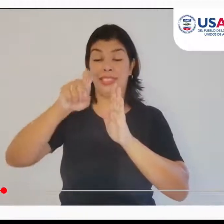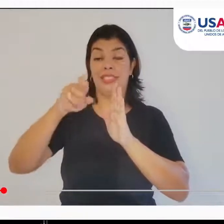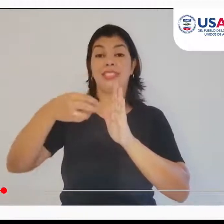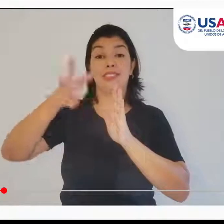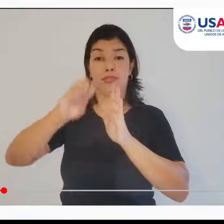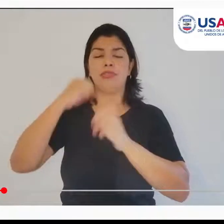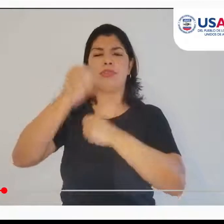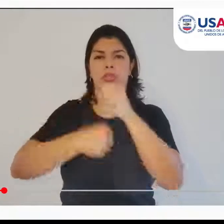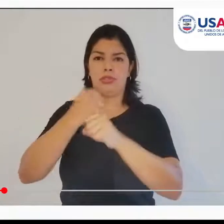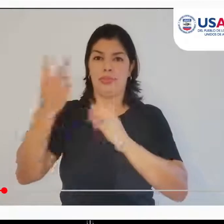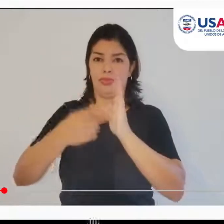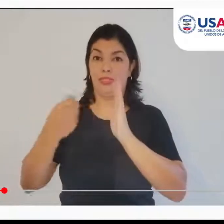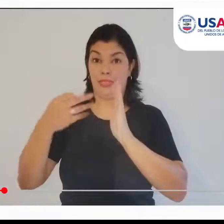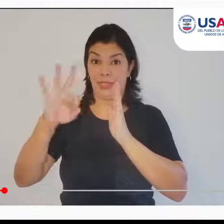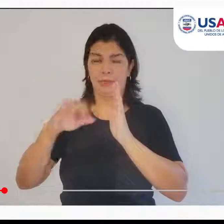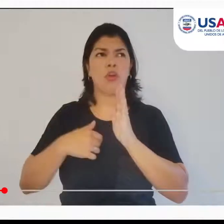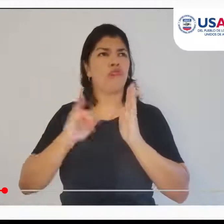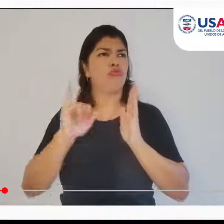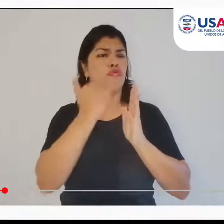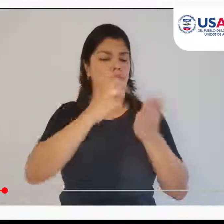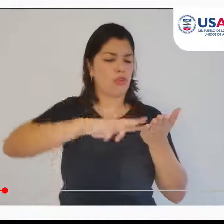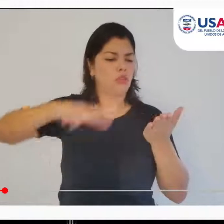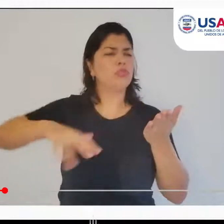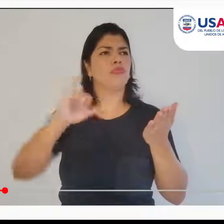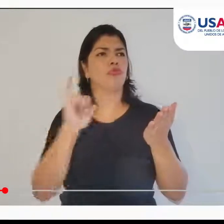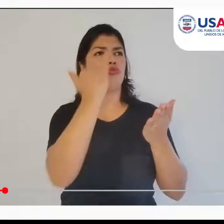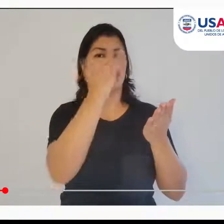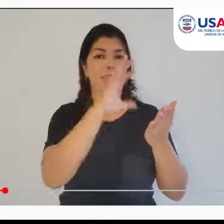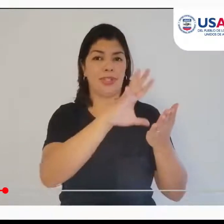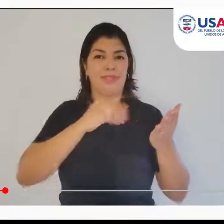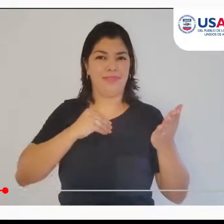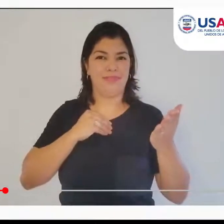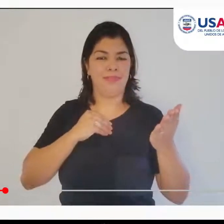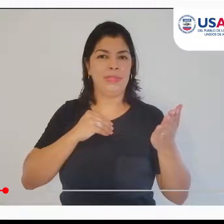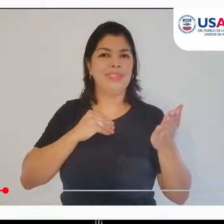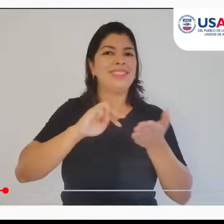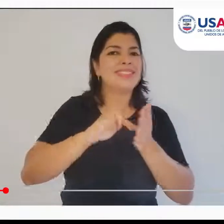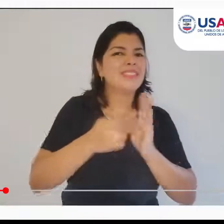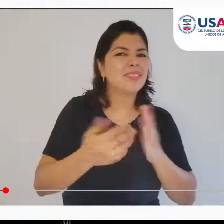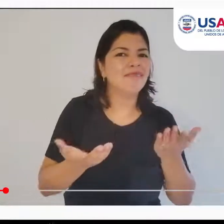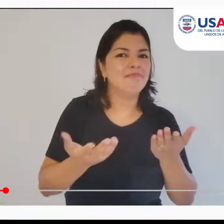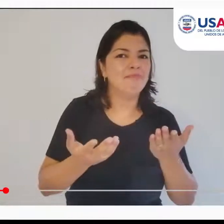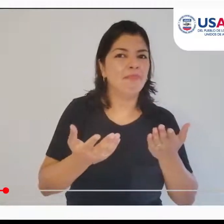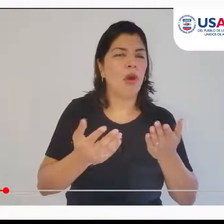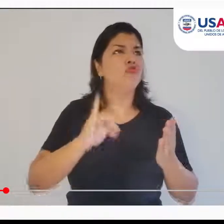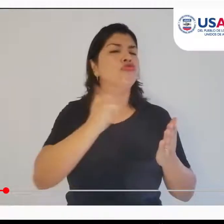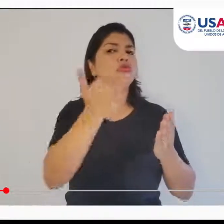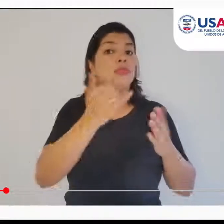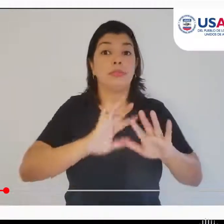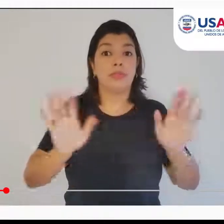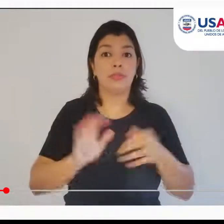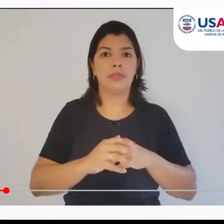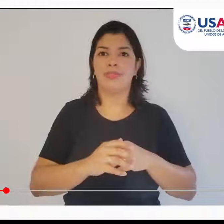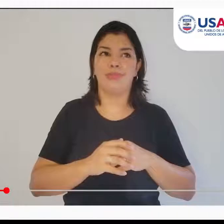año 2013. Y al Colombia decir que está de acuerdo con esta convención, pues se compromete a eliminar todas las